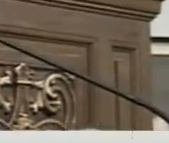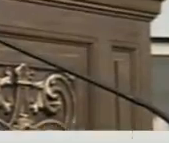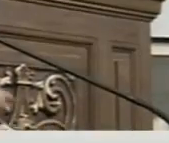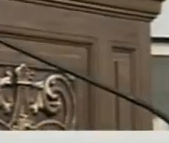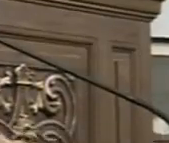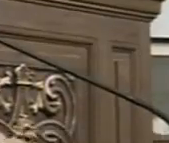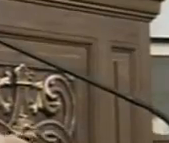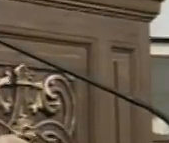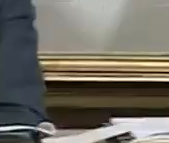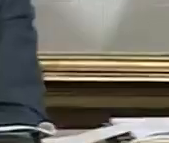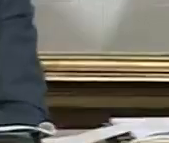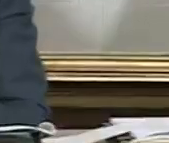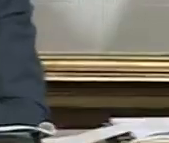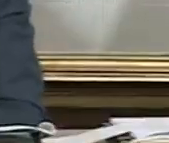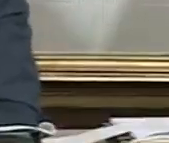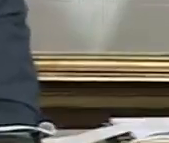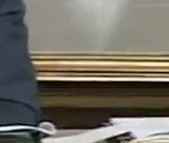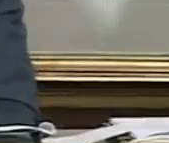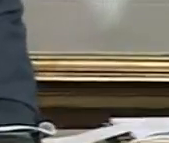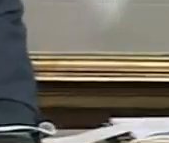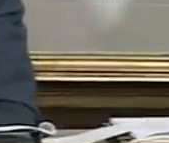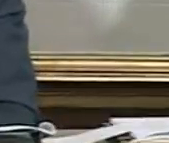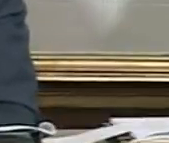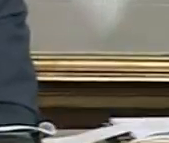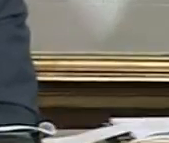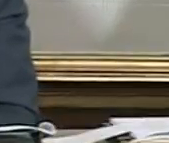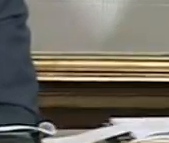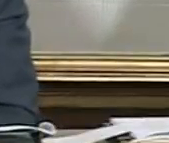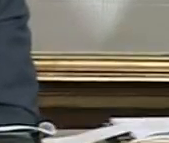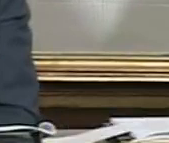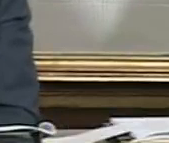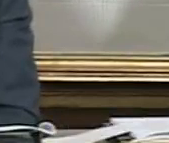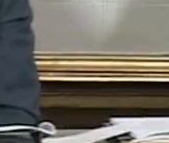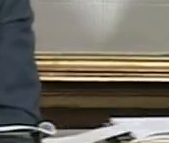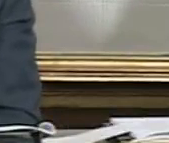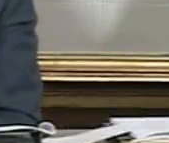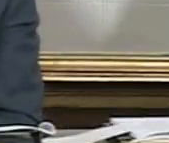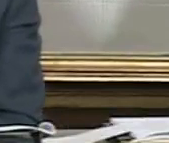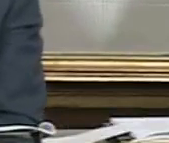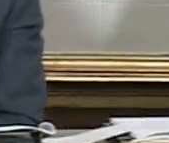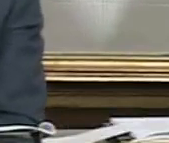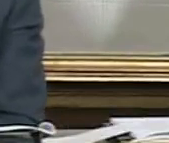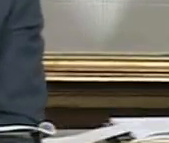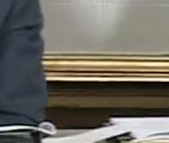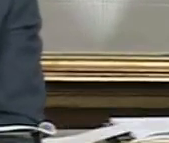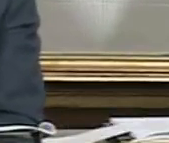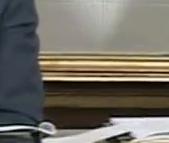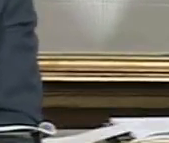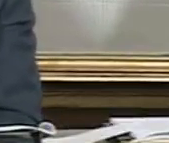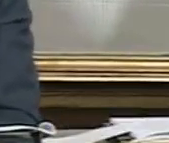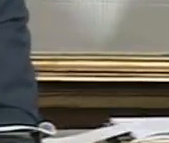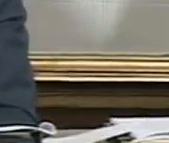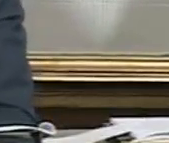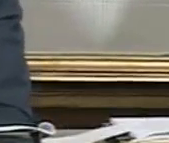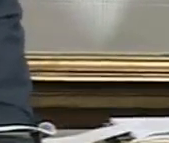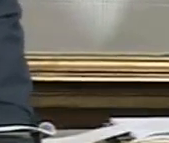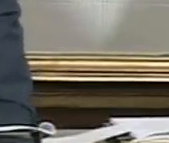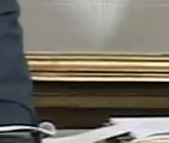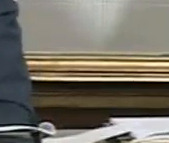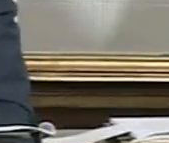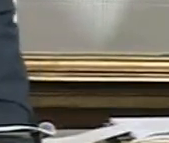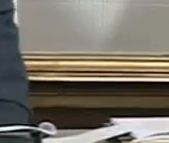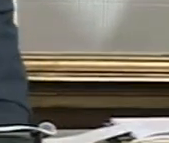José Agüero. Es todo, presidente. Nos acompaña para compartir con nosotros estas palabras de